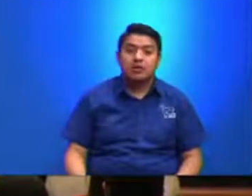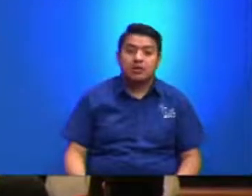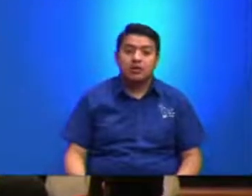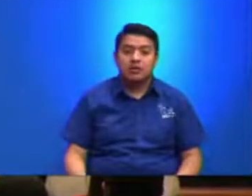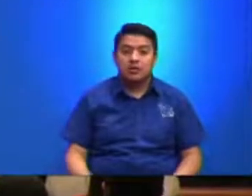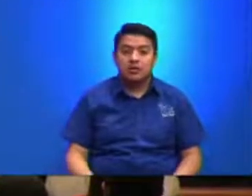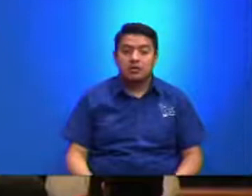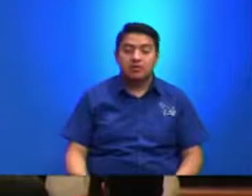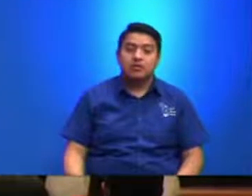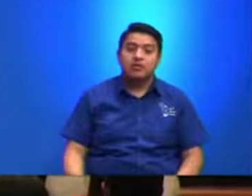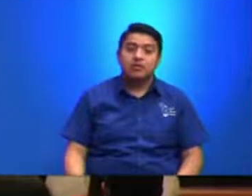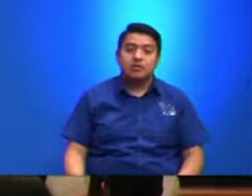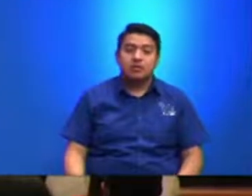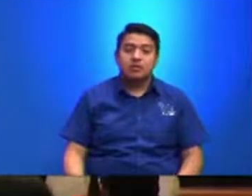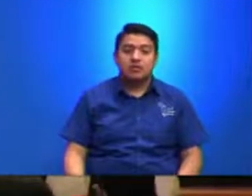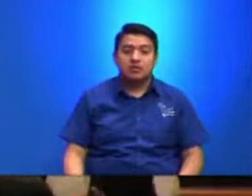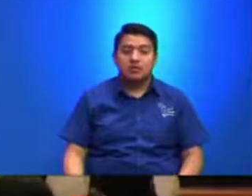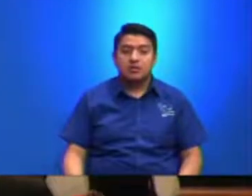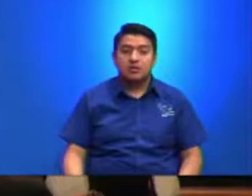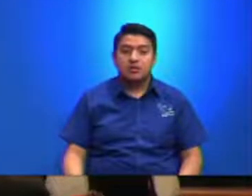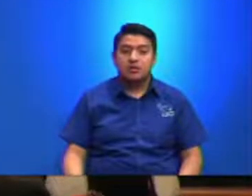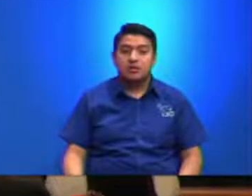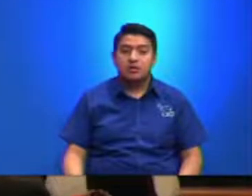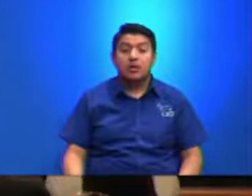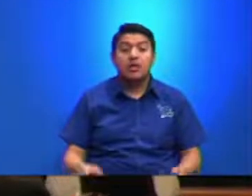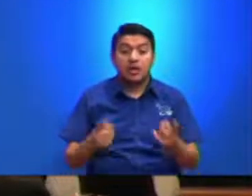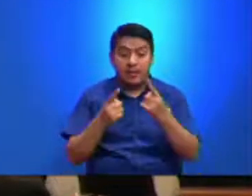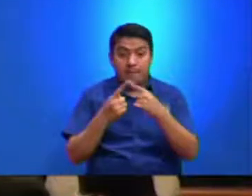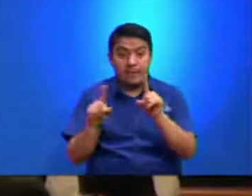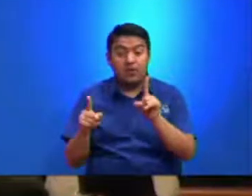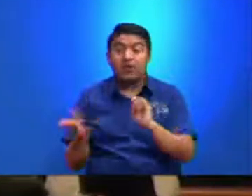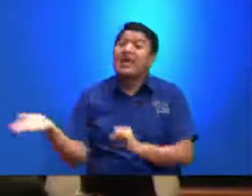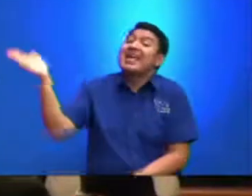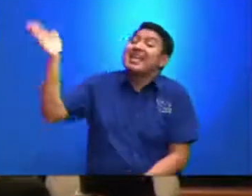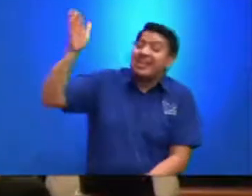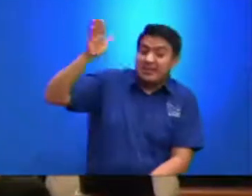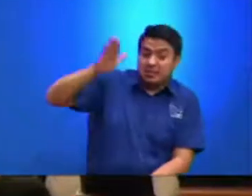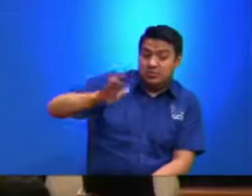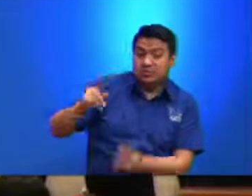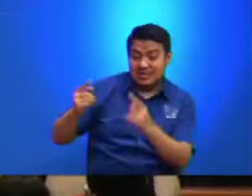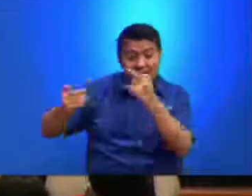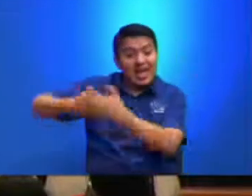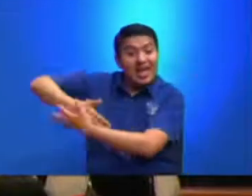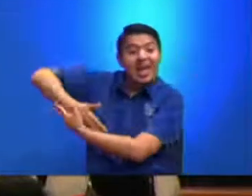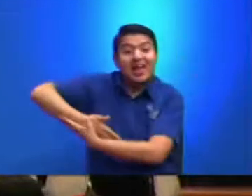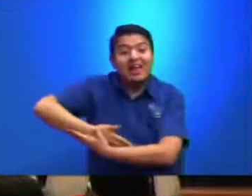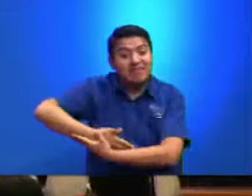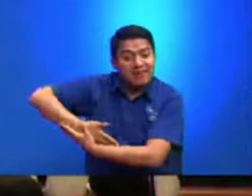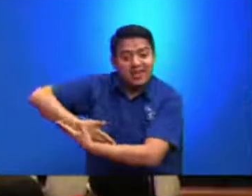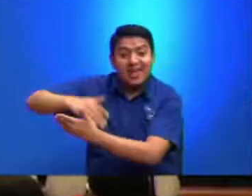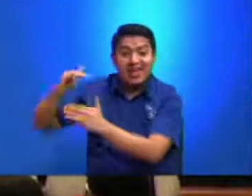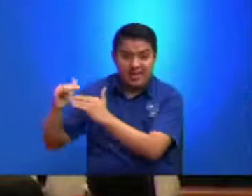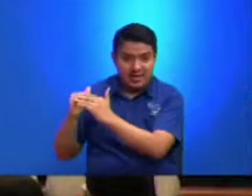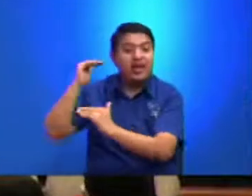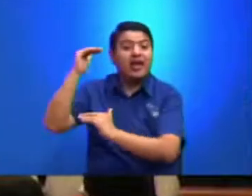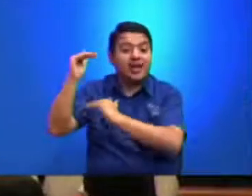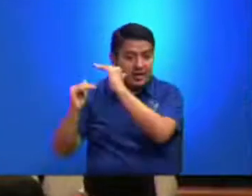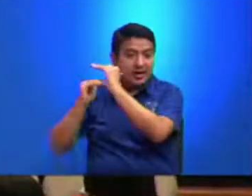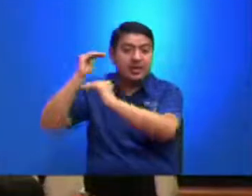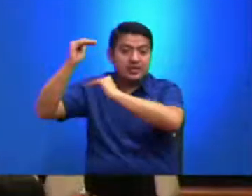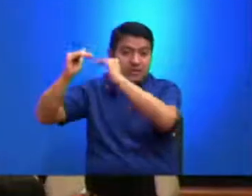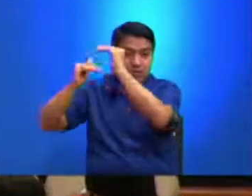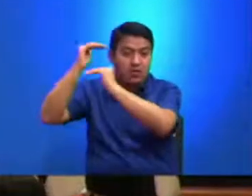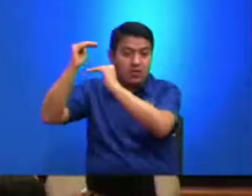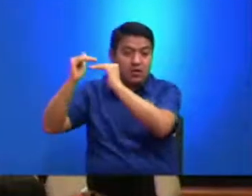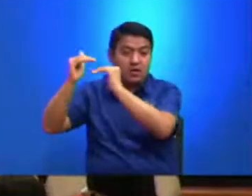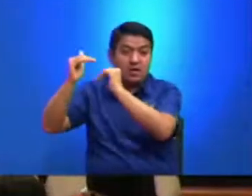dicen los puertorriqueños, ¿verdad? Y mataron a Atalía. Y empezó a gobernar Joás. Pero Joás empezó a